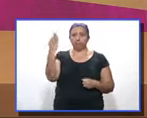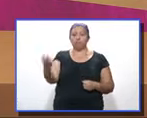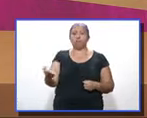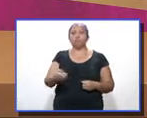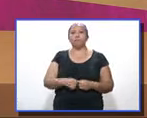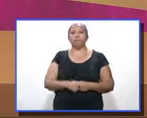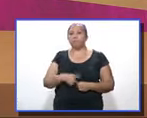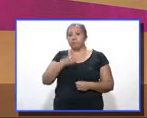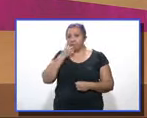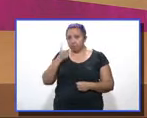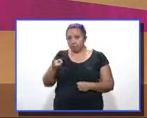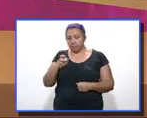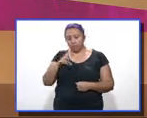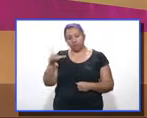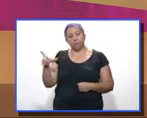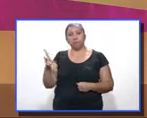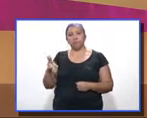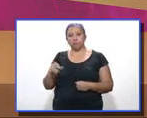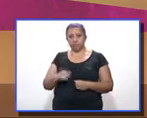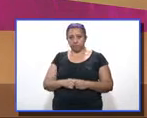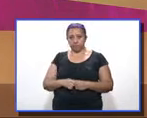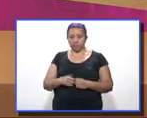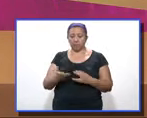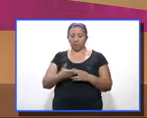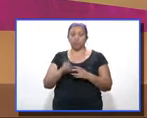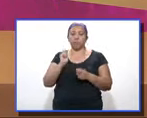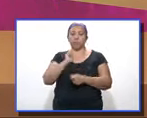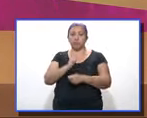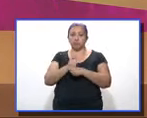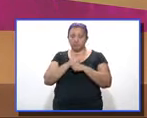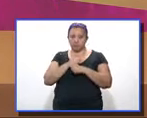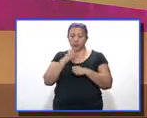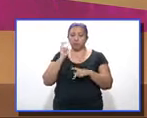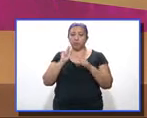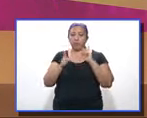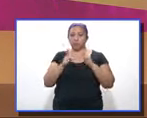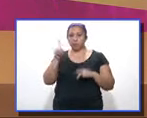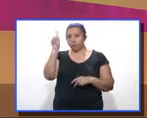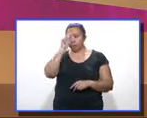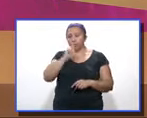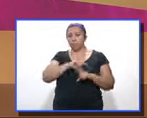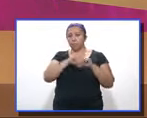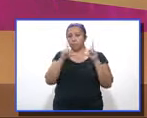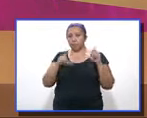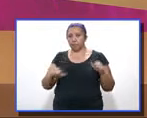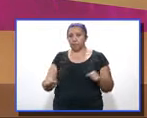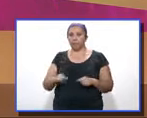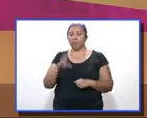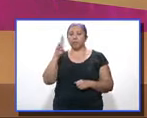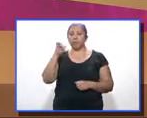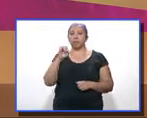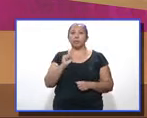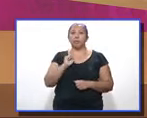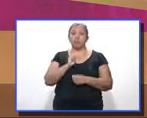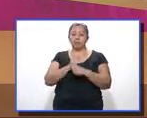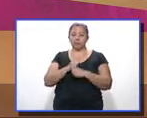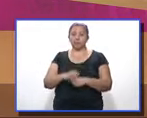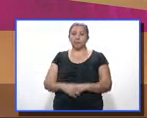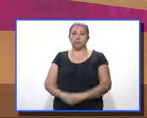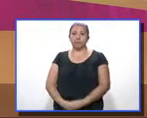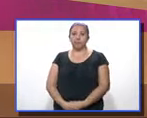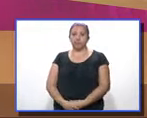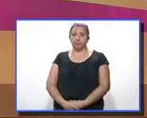pasará facturas a ellos y también al sector pesquero. De esto platica el consejero nacional de la Canaín Pesca, Enrique Sánchez.